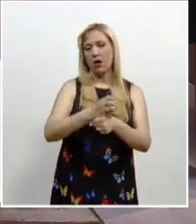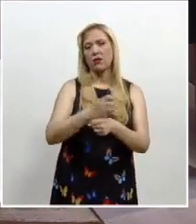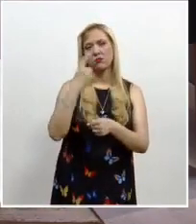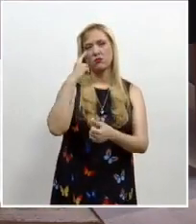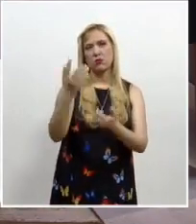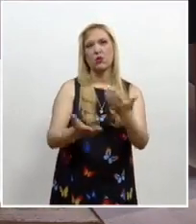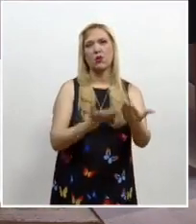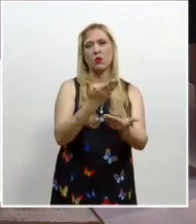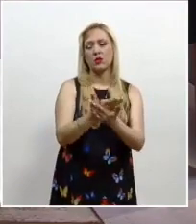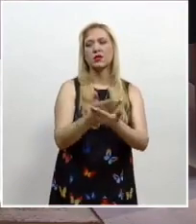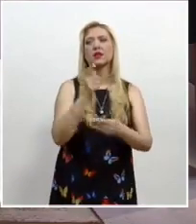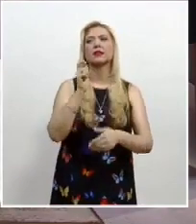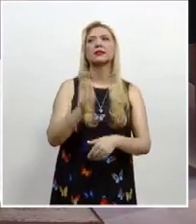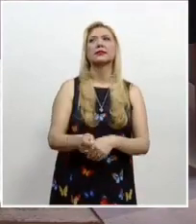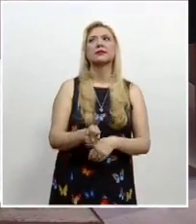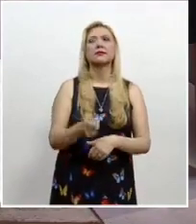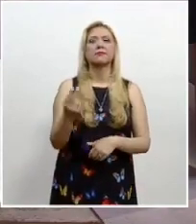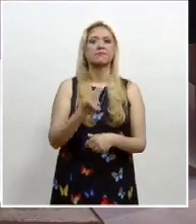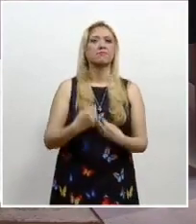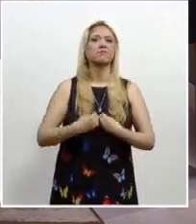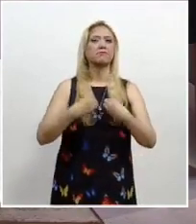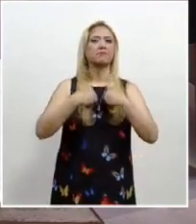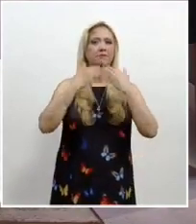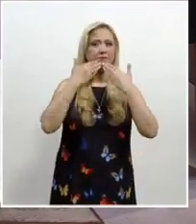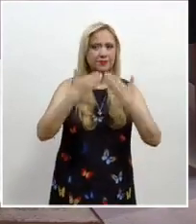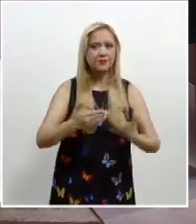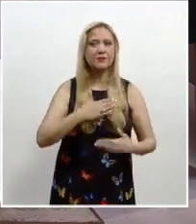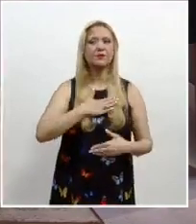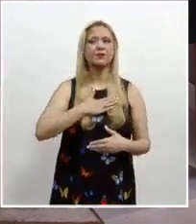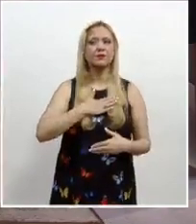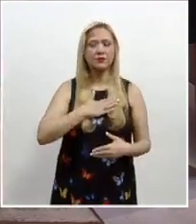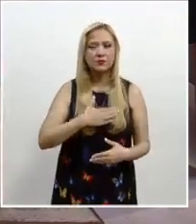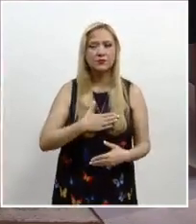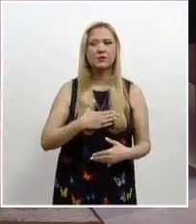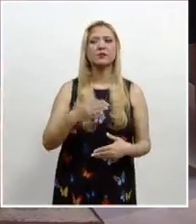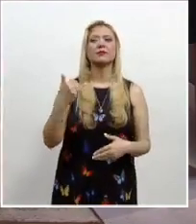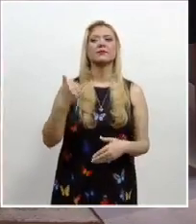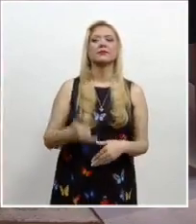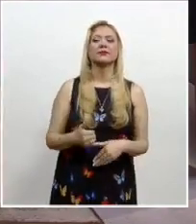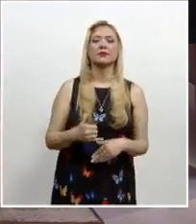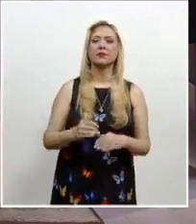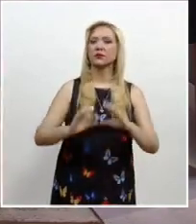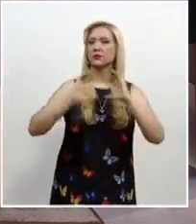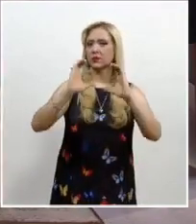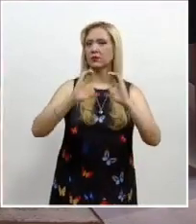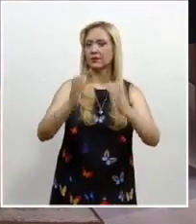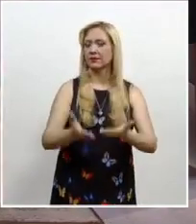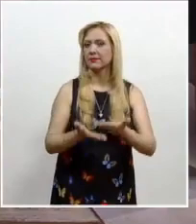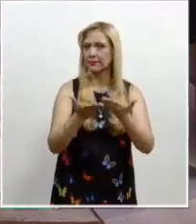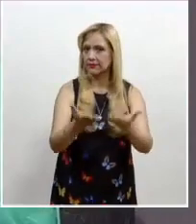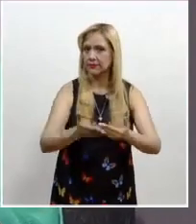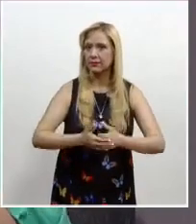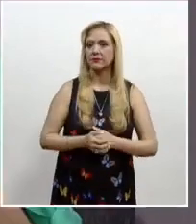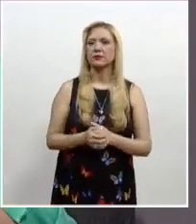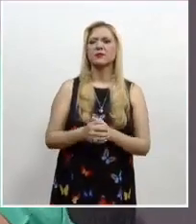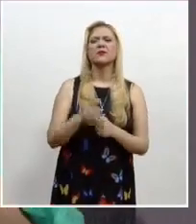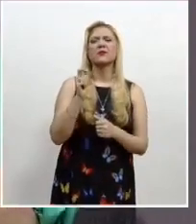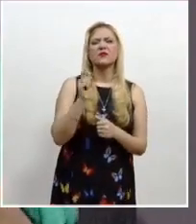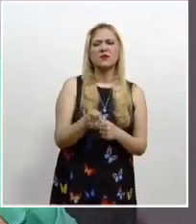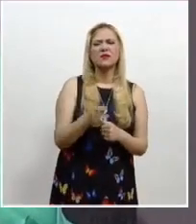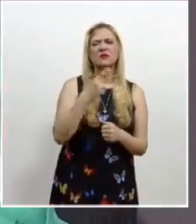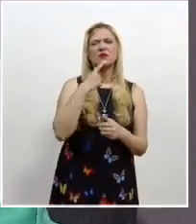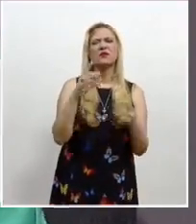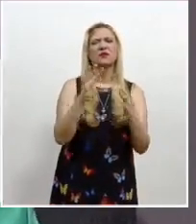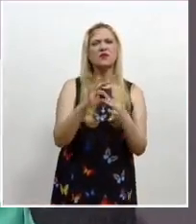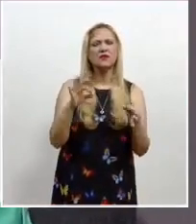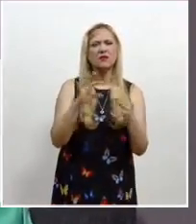hablar de un estado de bienestar, sino también hablar de un estado cuidador, en donde se hablaba de